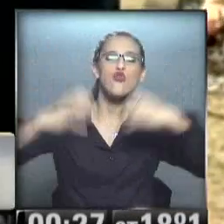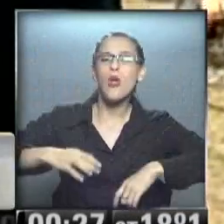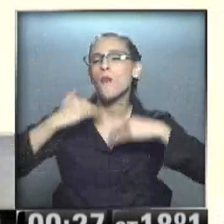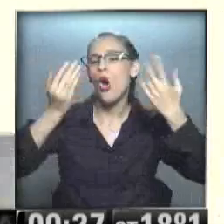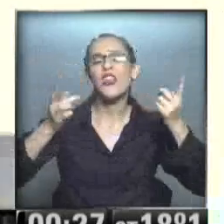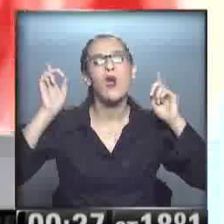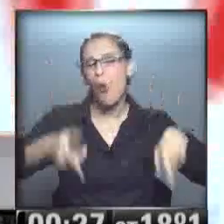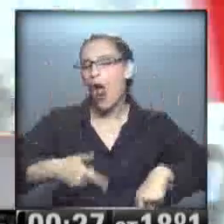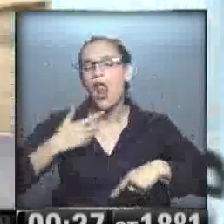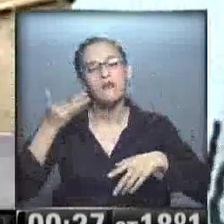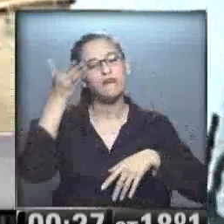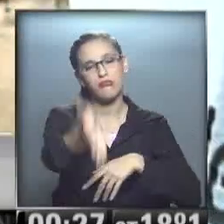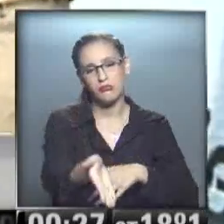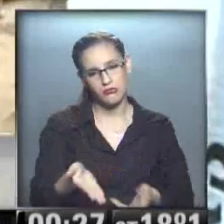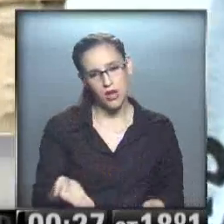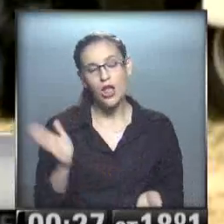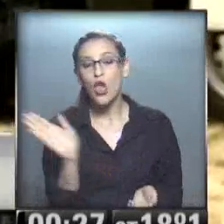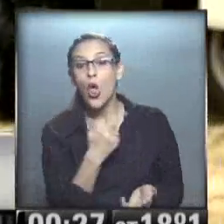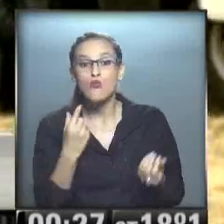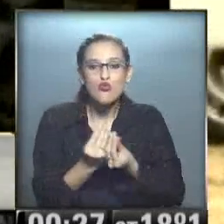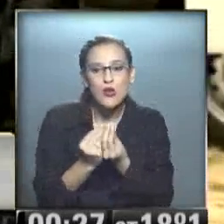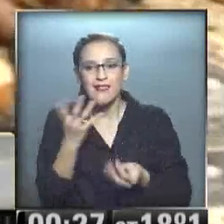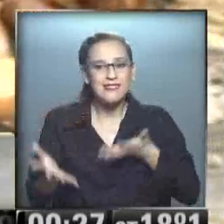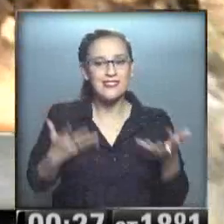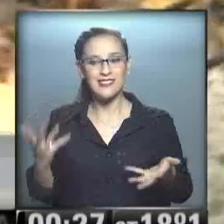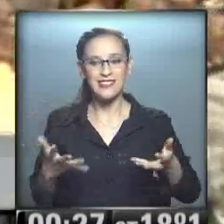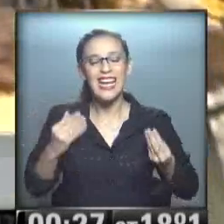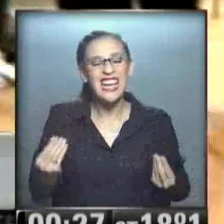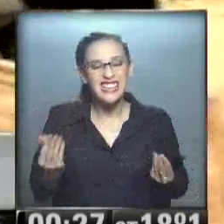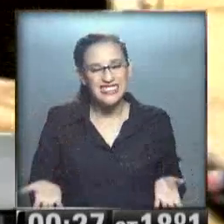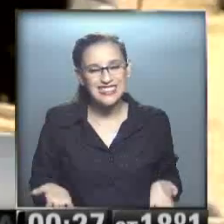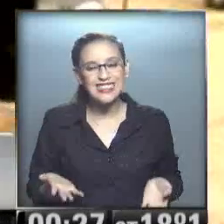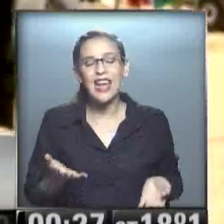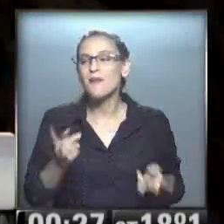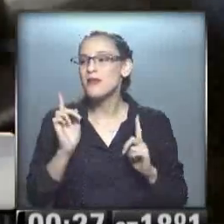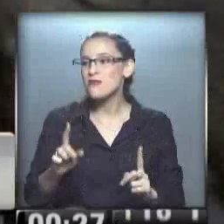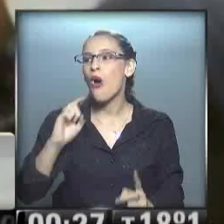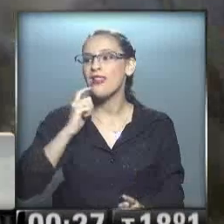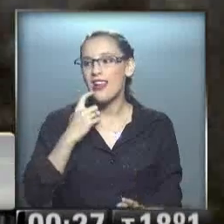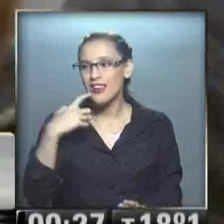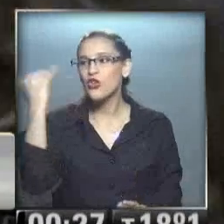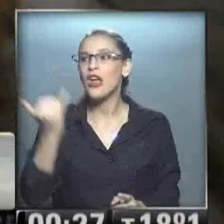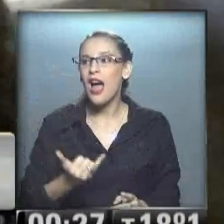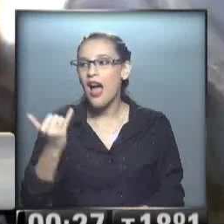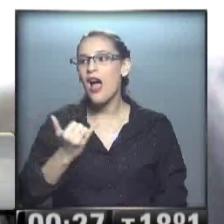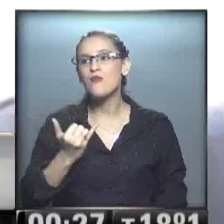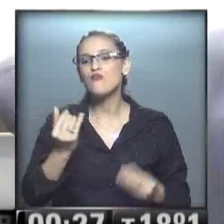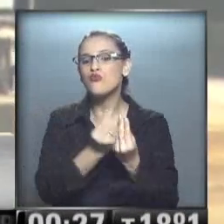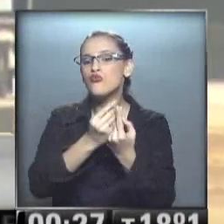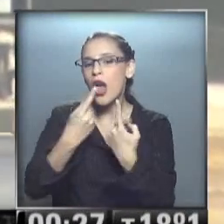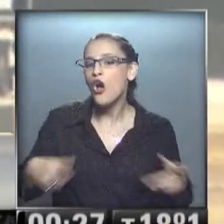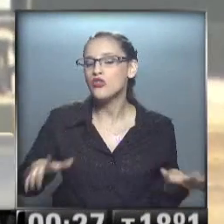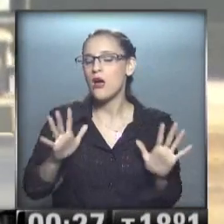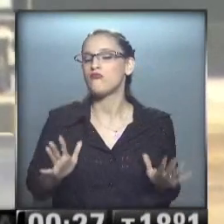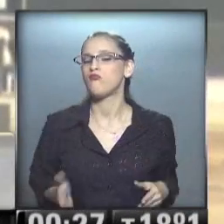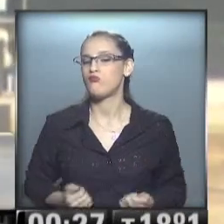felices. Estamos todos con muchas expectativas, porque lo que pasa aquí en Gualeguaychú es tiene muchos plus de valor. En principio,